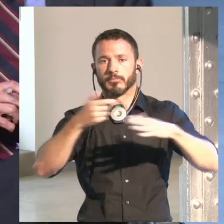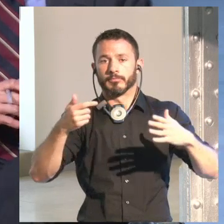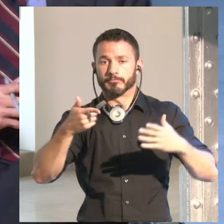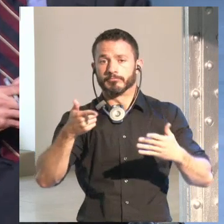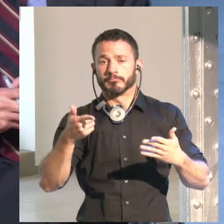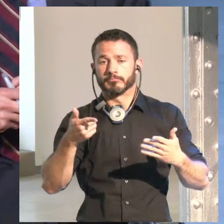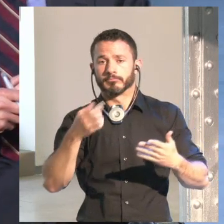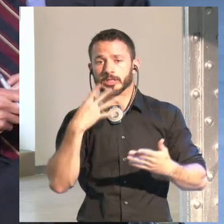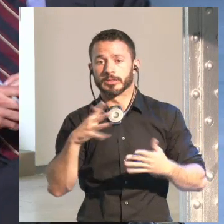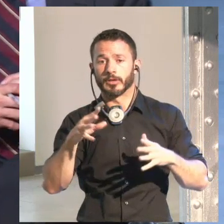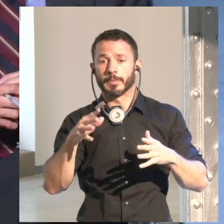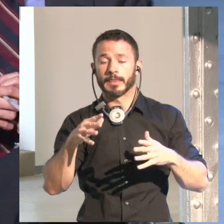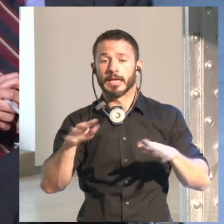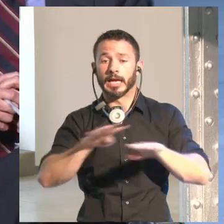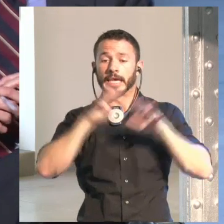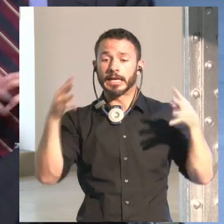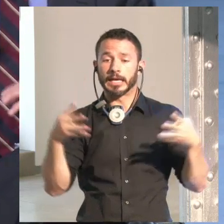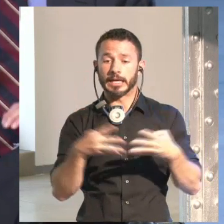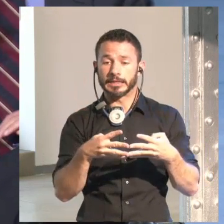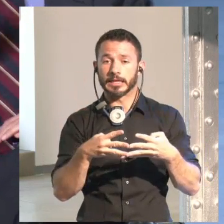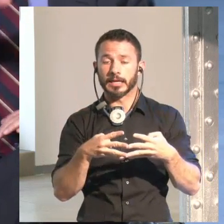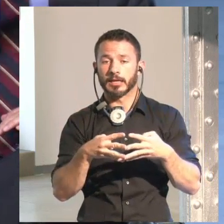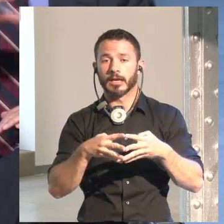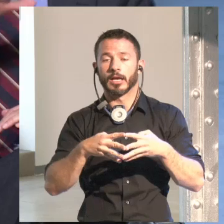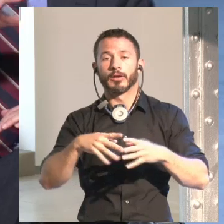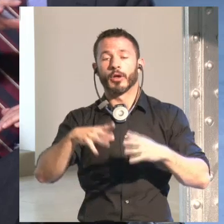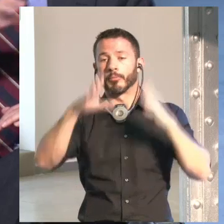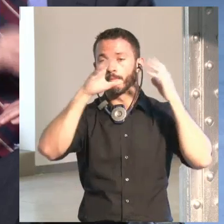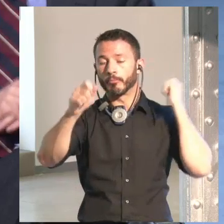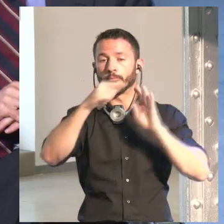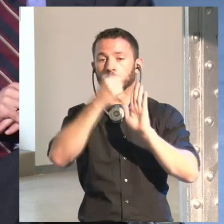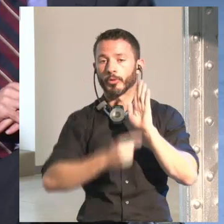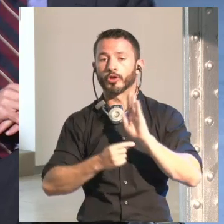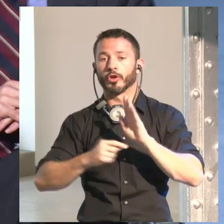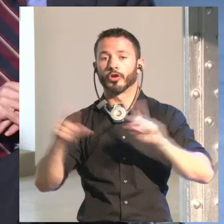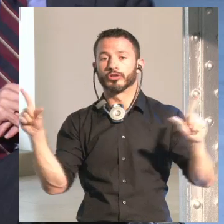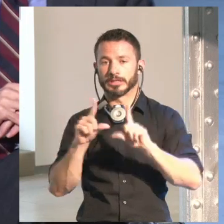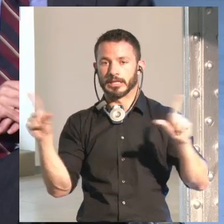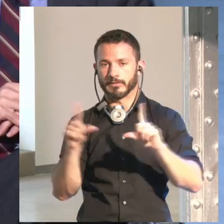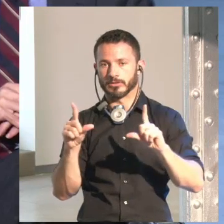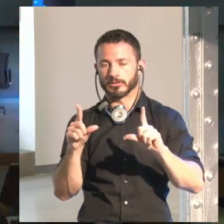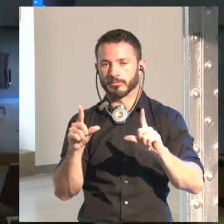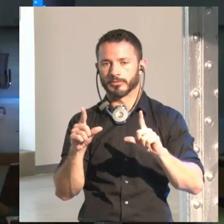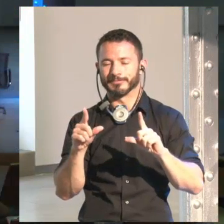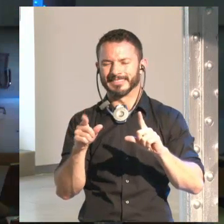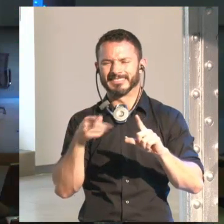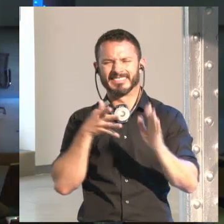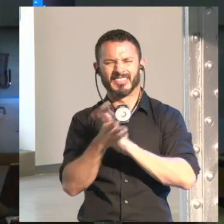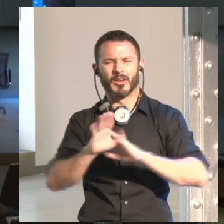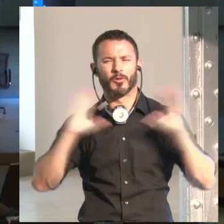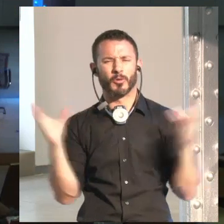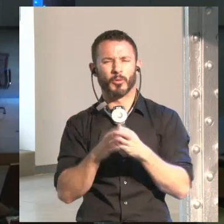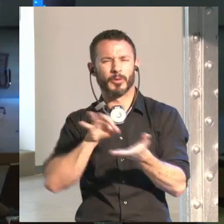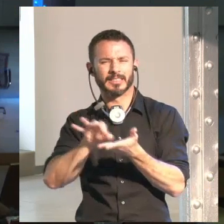Y la Internet Protocol Television, IPT, que es un grupo de servicios que está